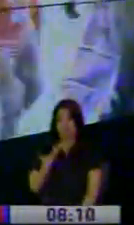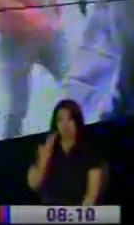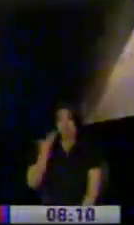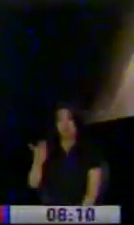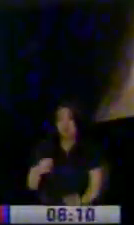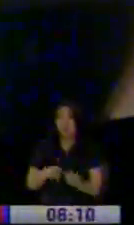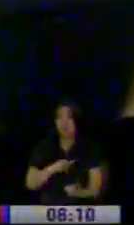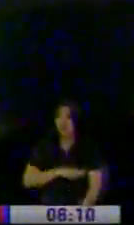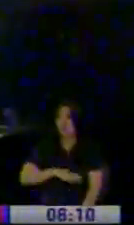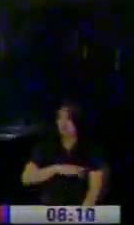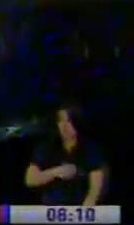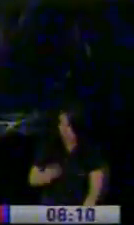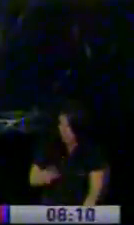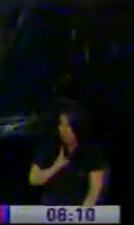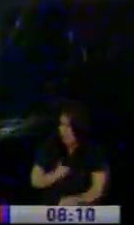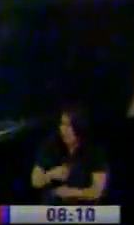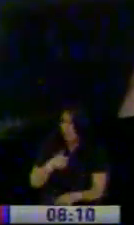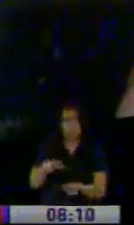municipio, habría.